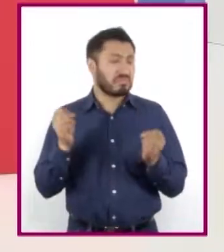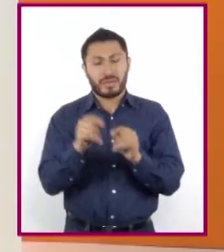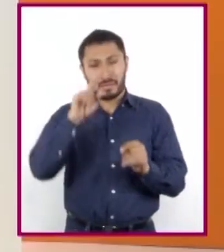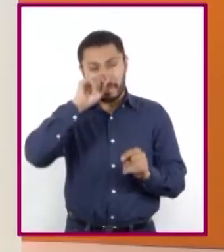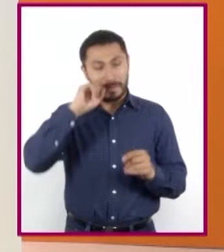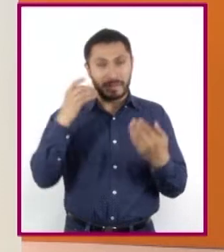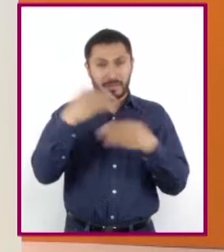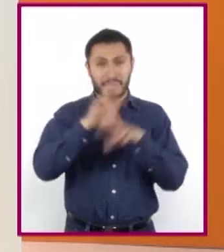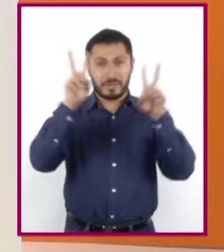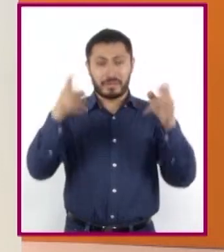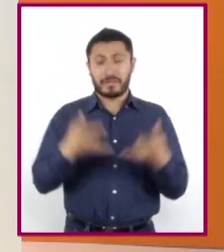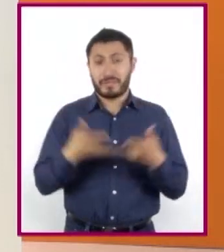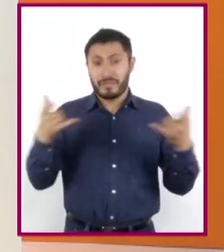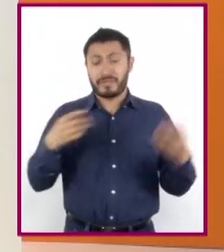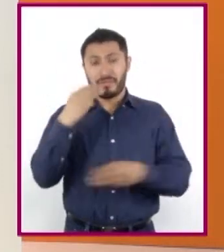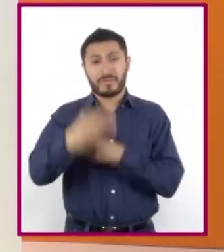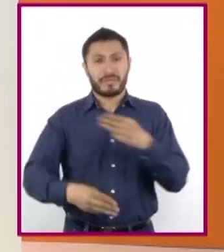interés.